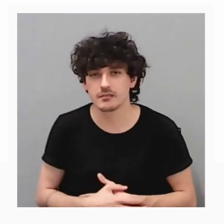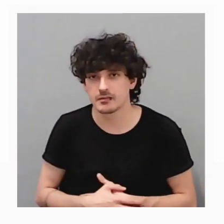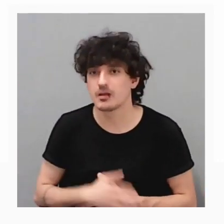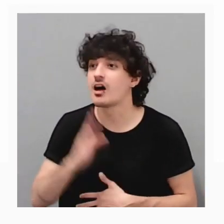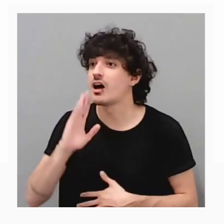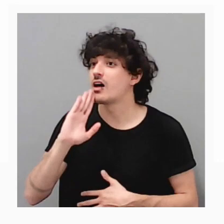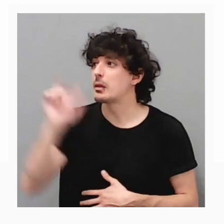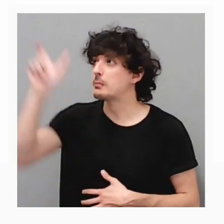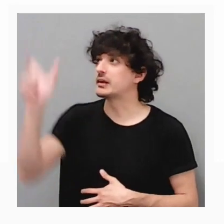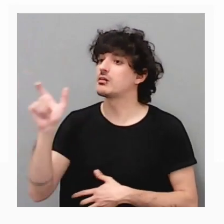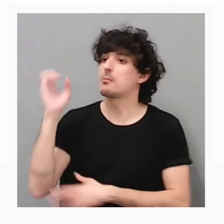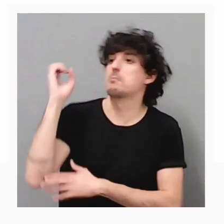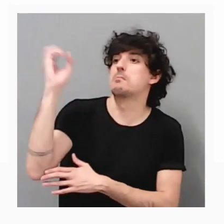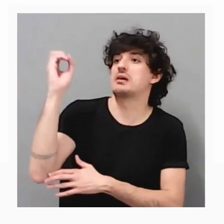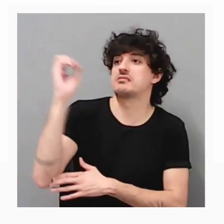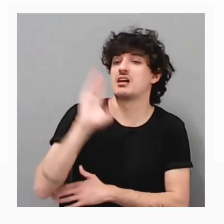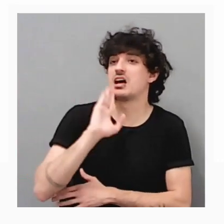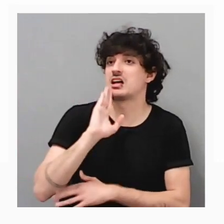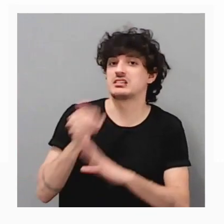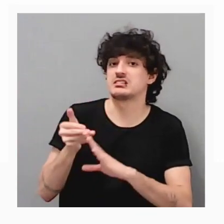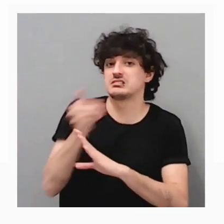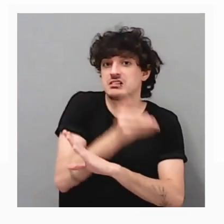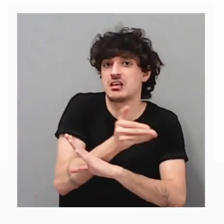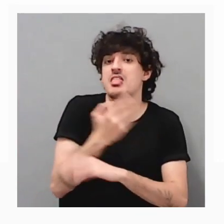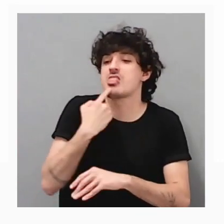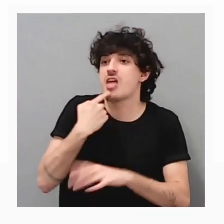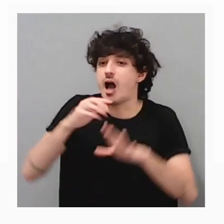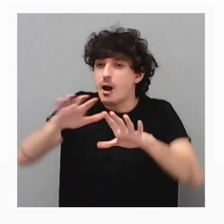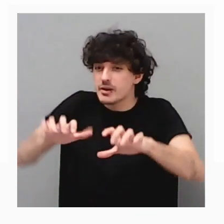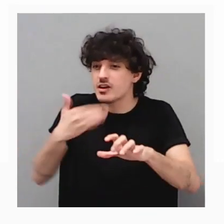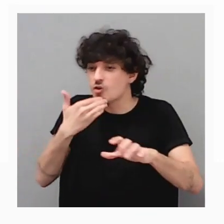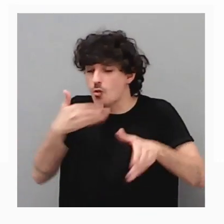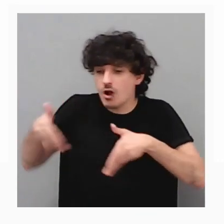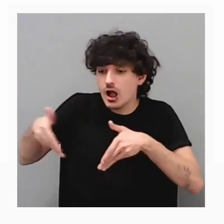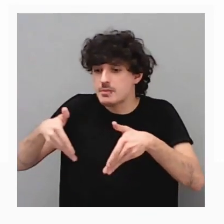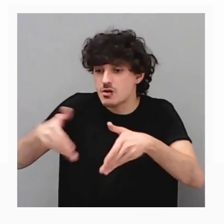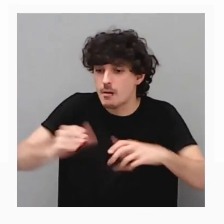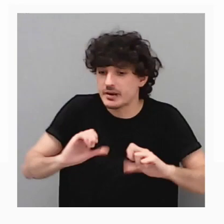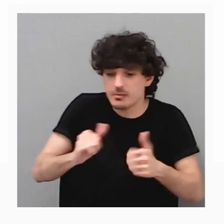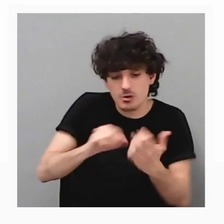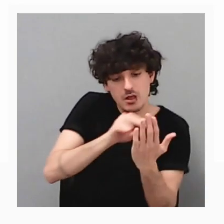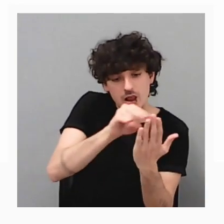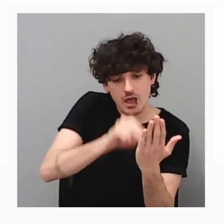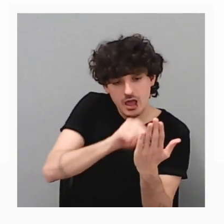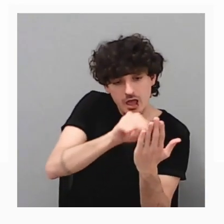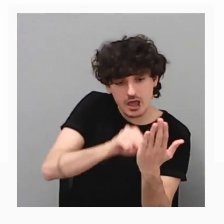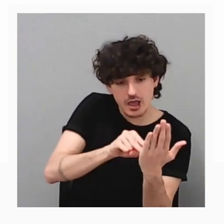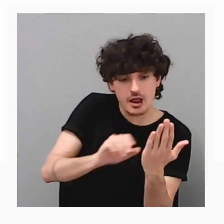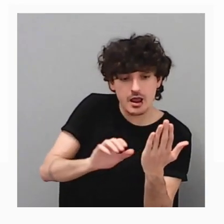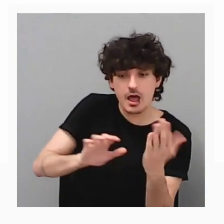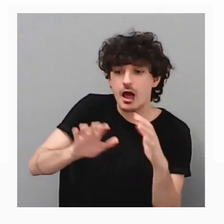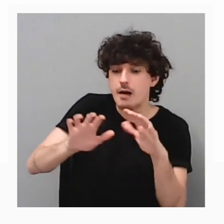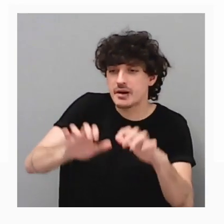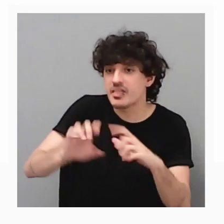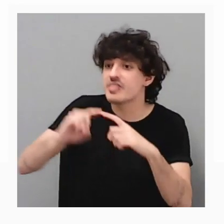que aprender es un camino. En inicio aprendes a leer, solo después lees para aprender.